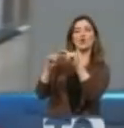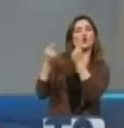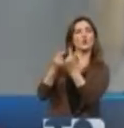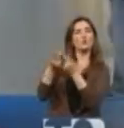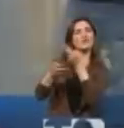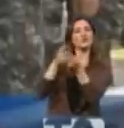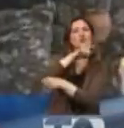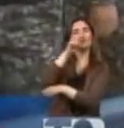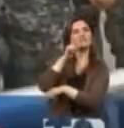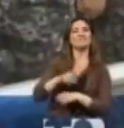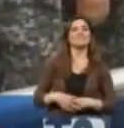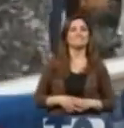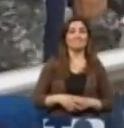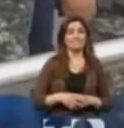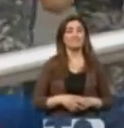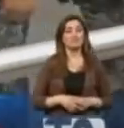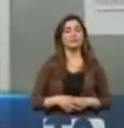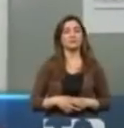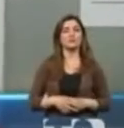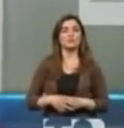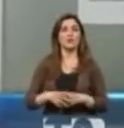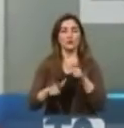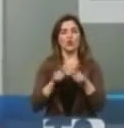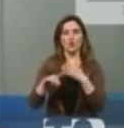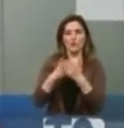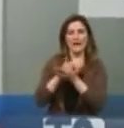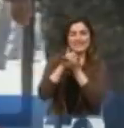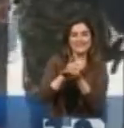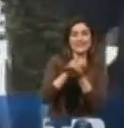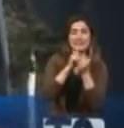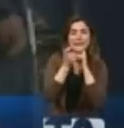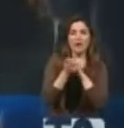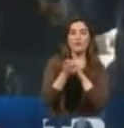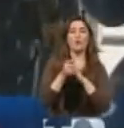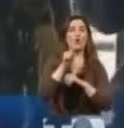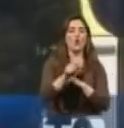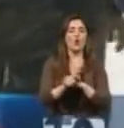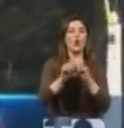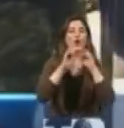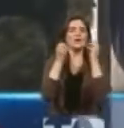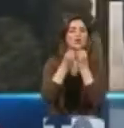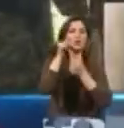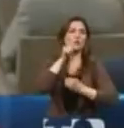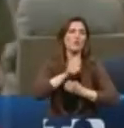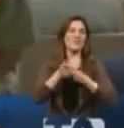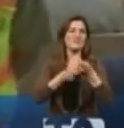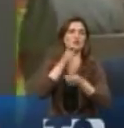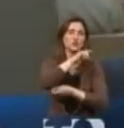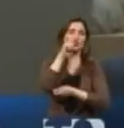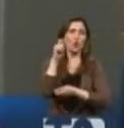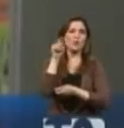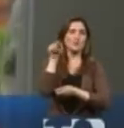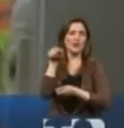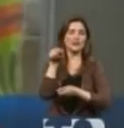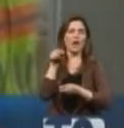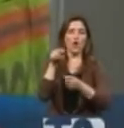Cada uno de los vinculados habría cumplido un rol fundamental para lograr cambiar el delito que pesaba en contra de la organización, que formaba parte de una red